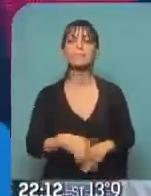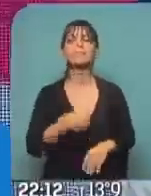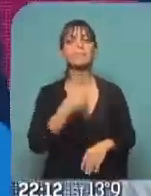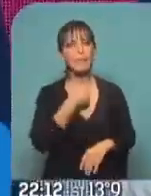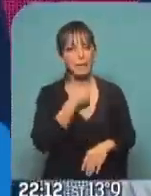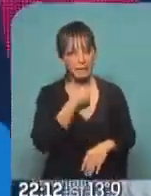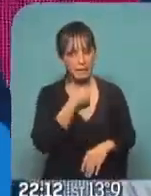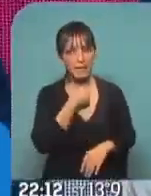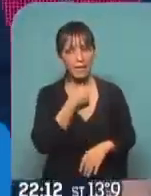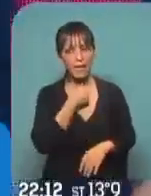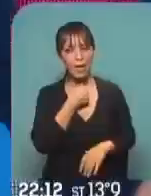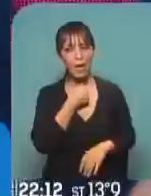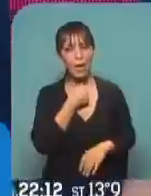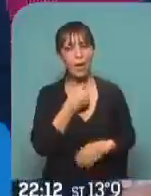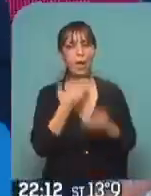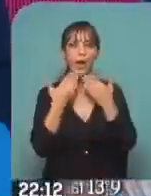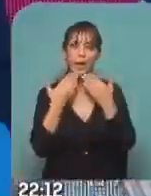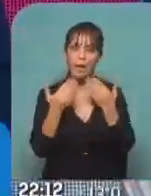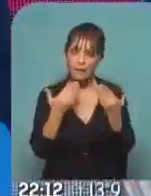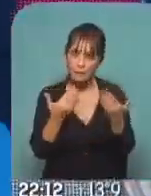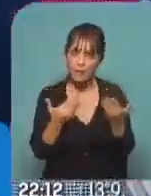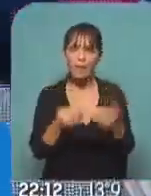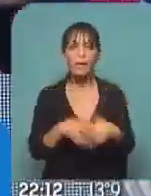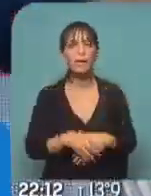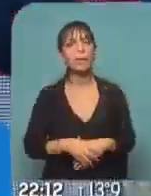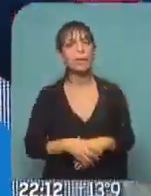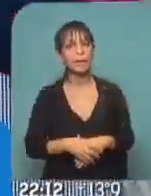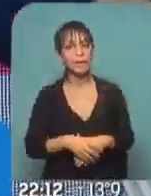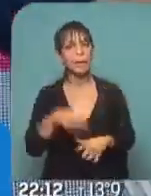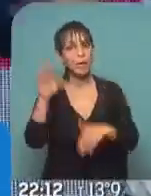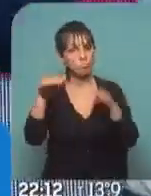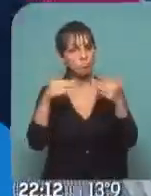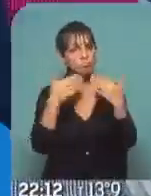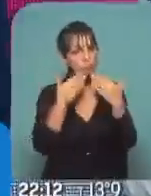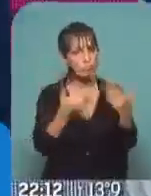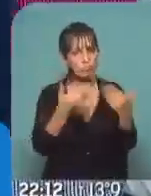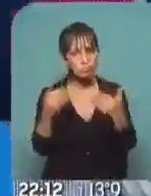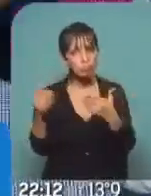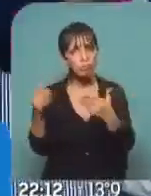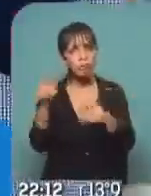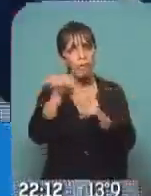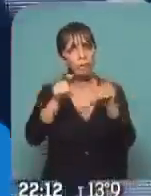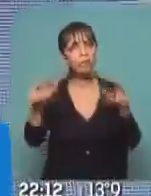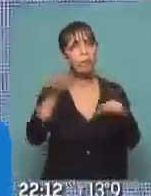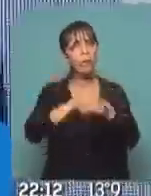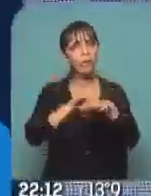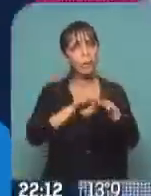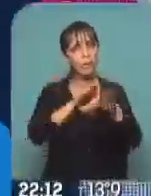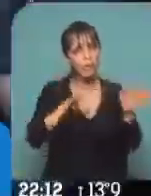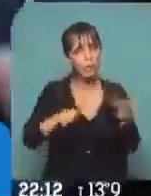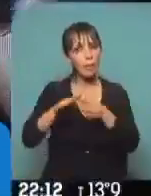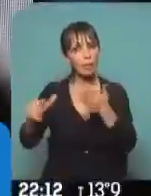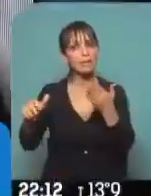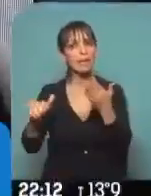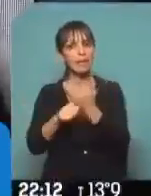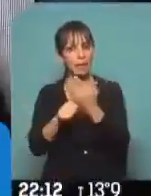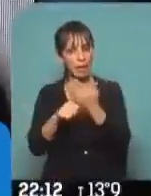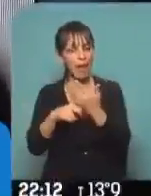Quiero también convocar y agradecer a los fiscales que están ahí terminando su trabajo,